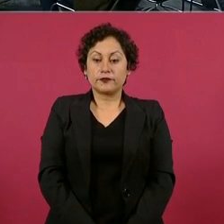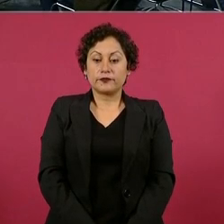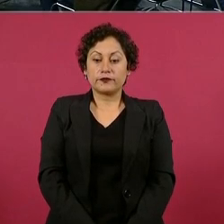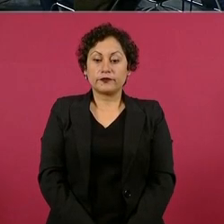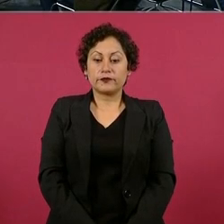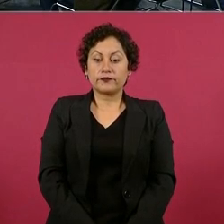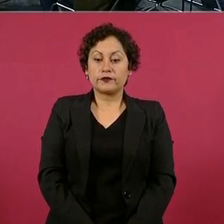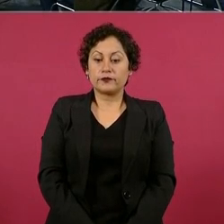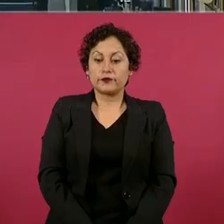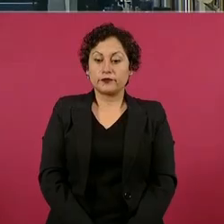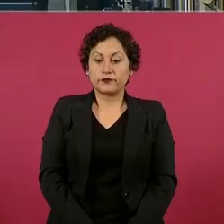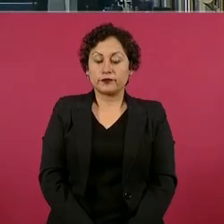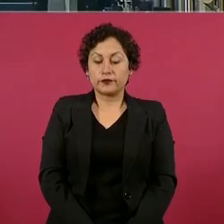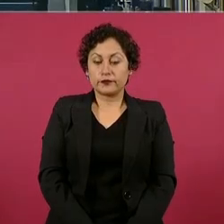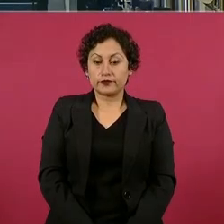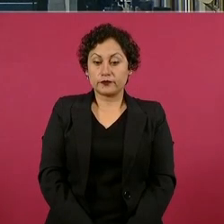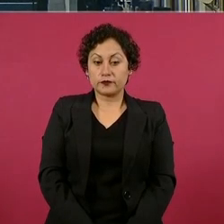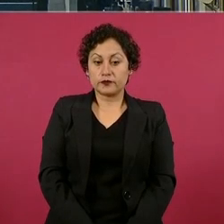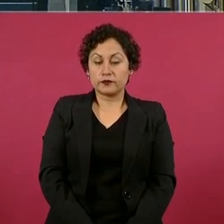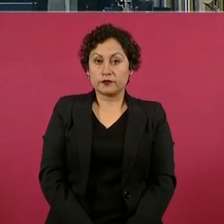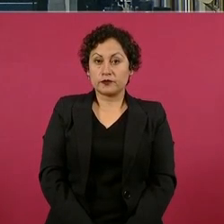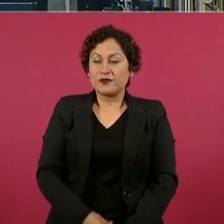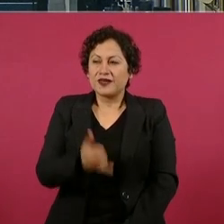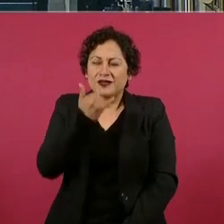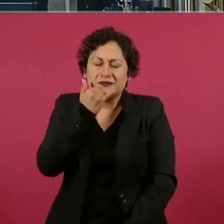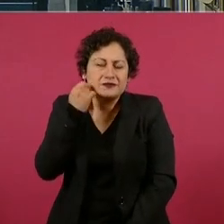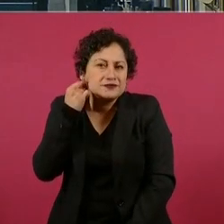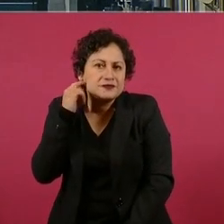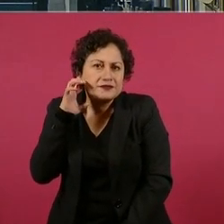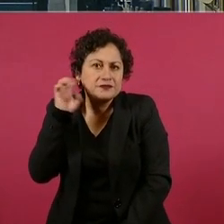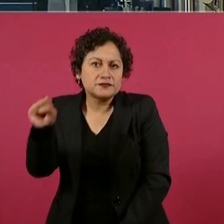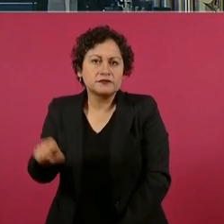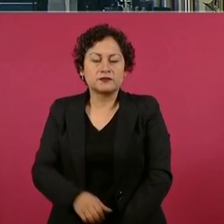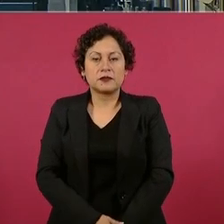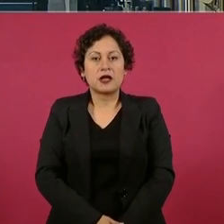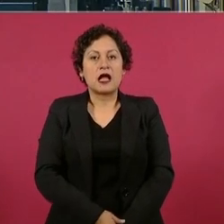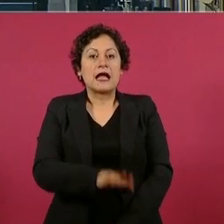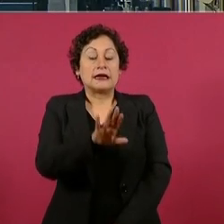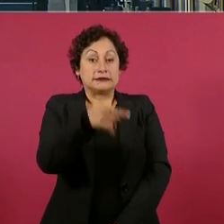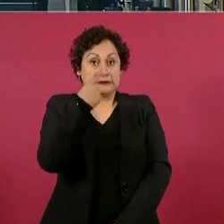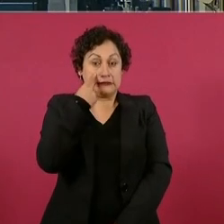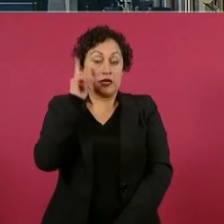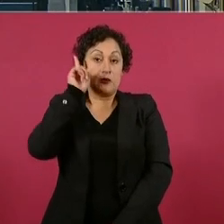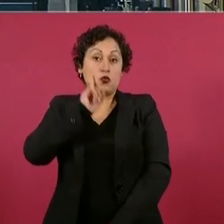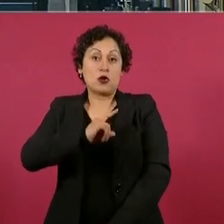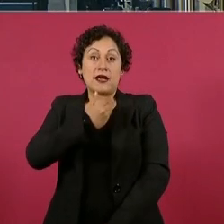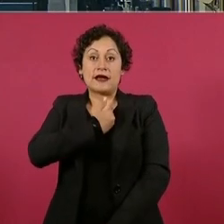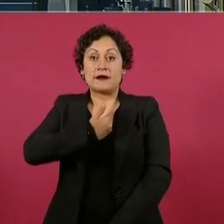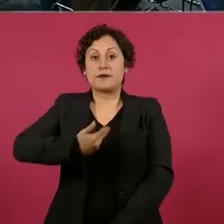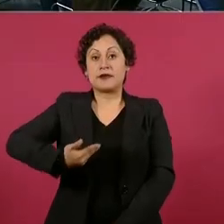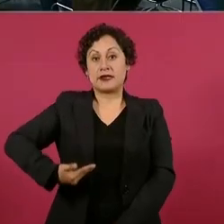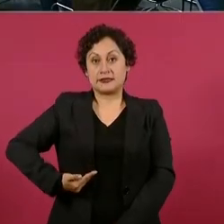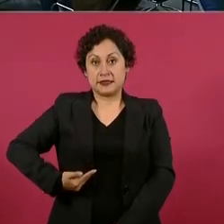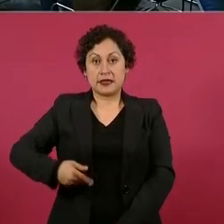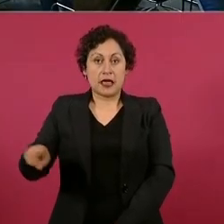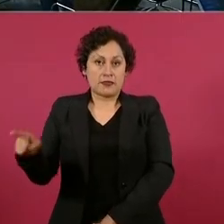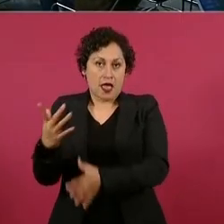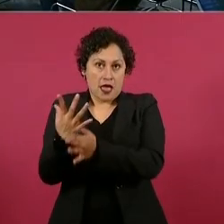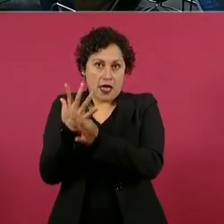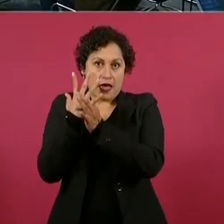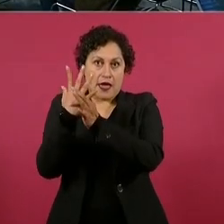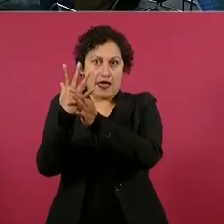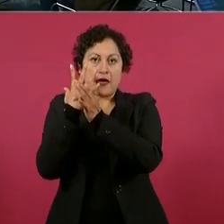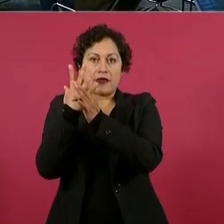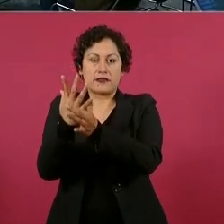los gobiernos. Perdón, pues no te escuché. Es que la presidenta dio a conocer que iba a escribir las como una especie de memorias